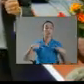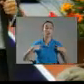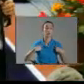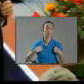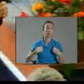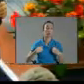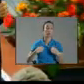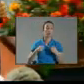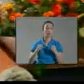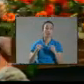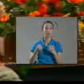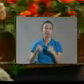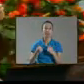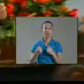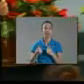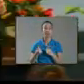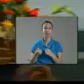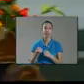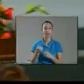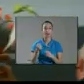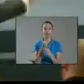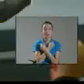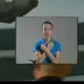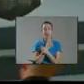Diga conmigo, no dude, hermano.